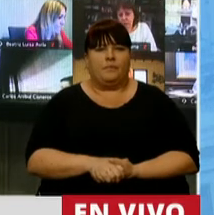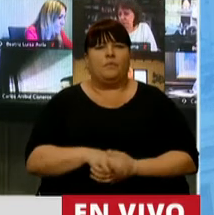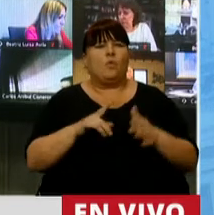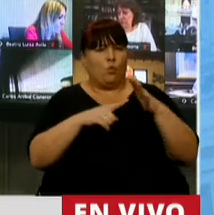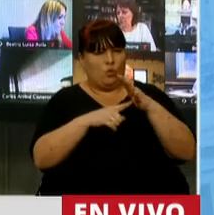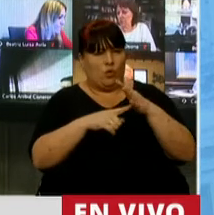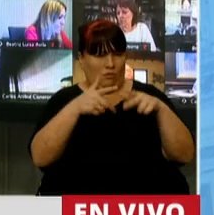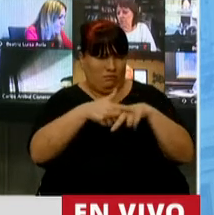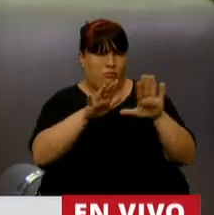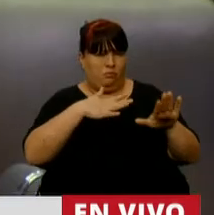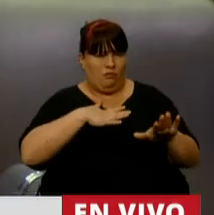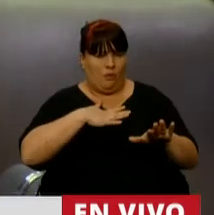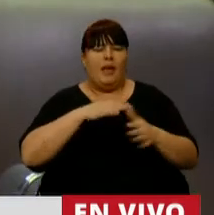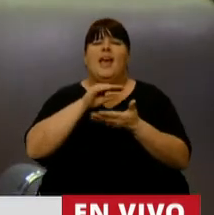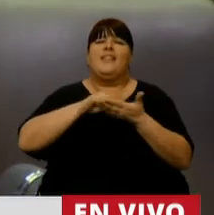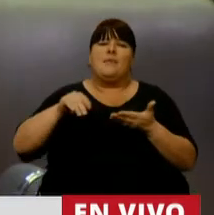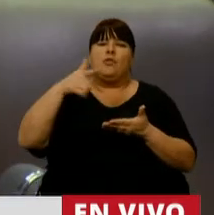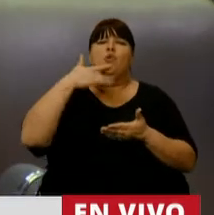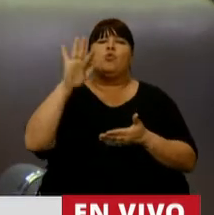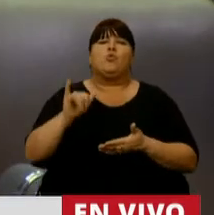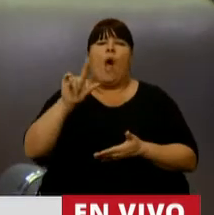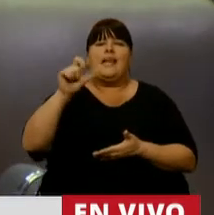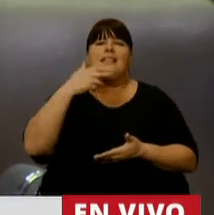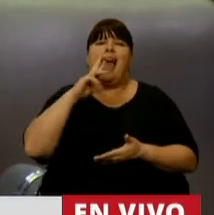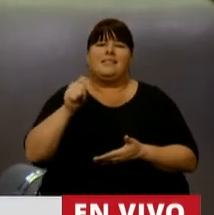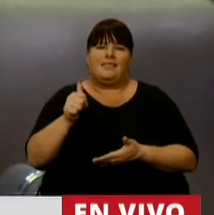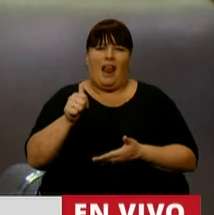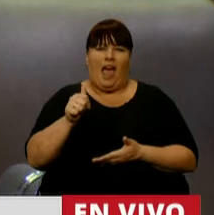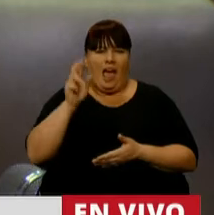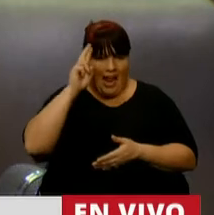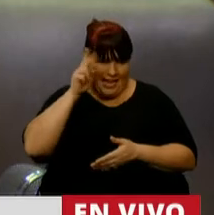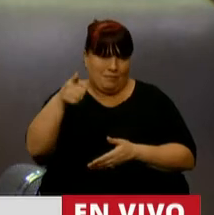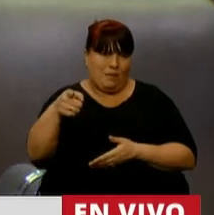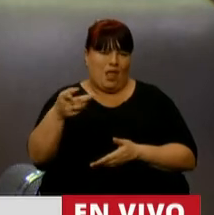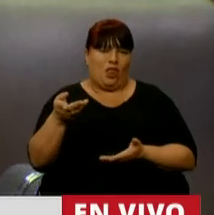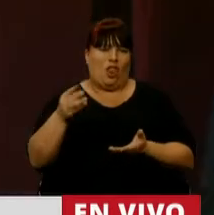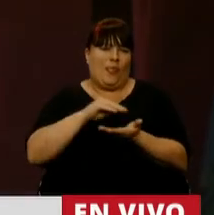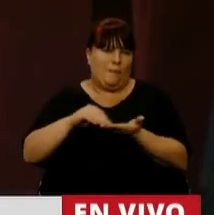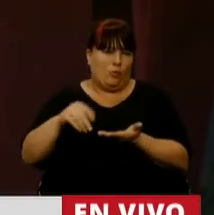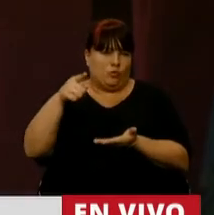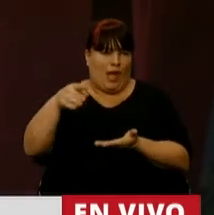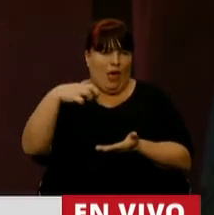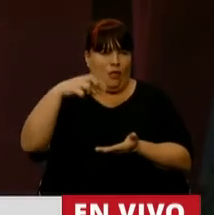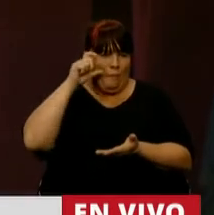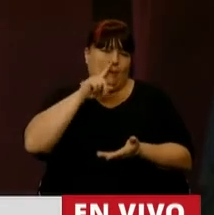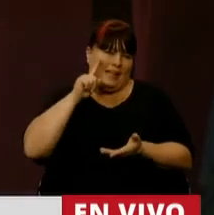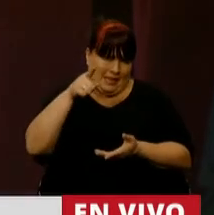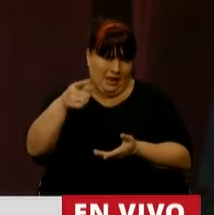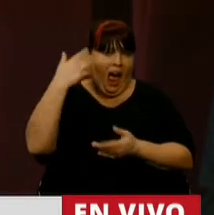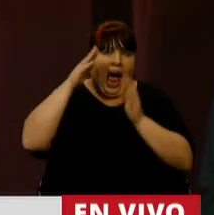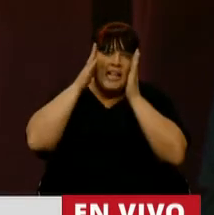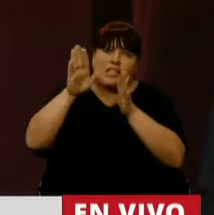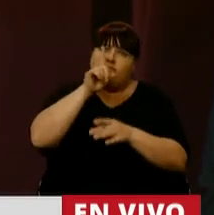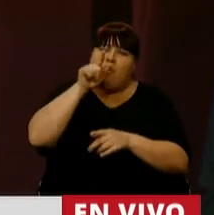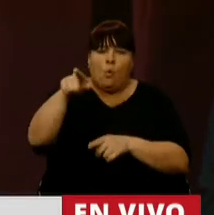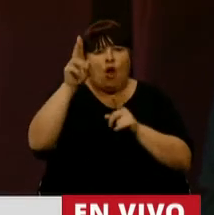Un segundo, por favor. Diputado Suárez Lastra, respeto a diputado Petri, a usted lo escucharon